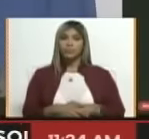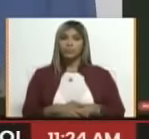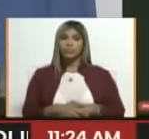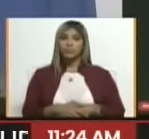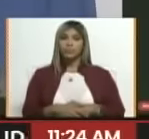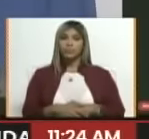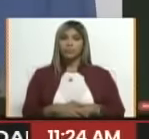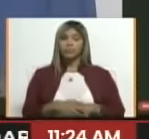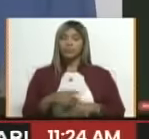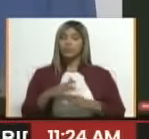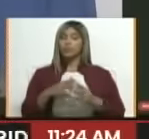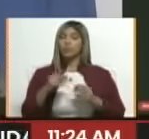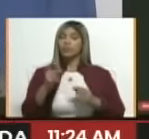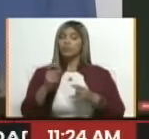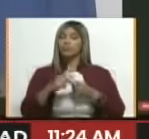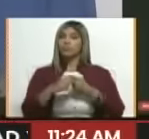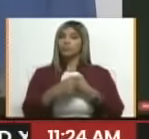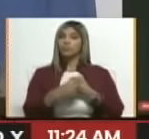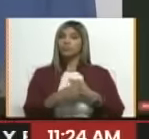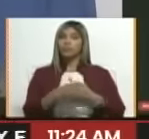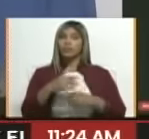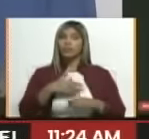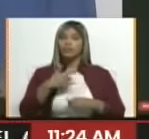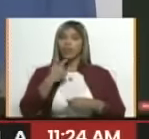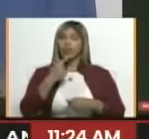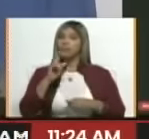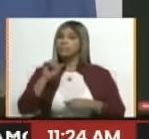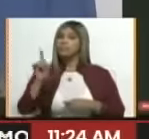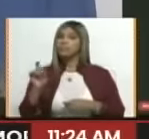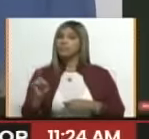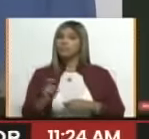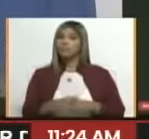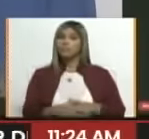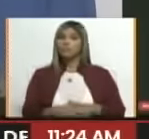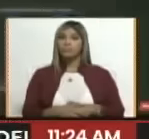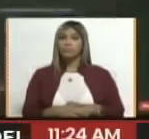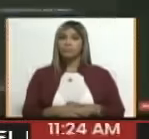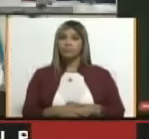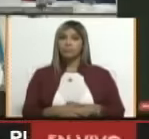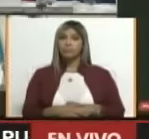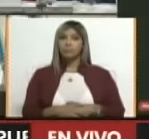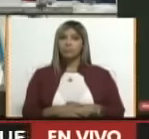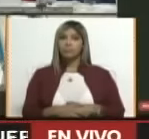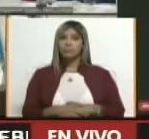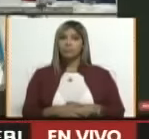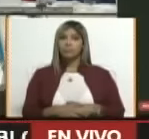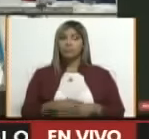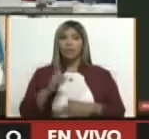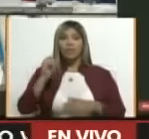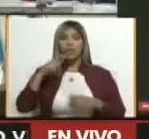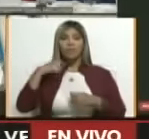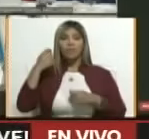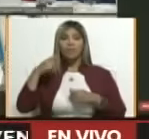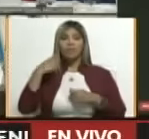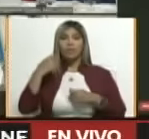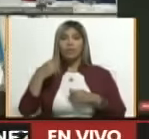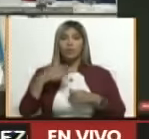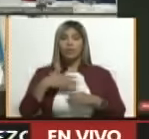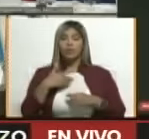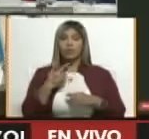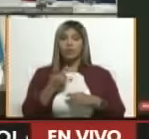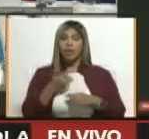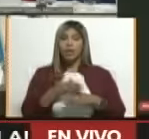Estimado compañero Andrés Manuel, quisiera consultarte si el video lo